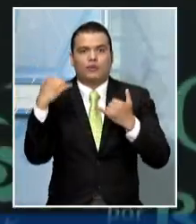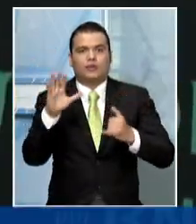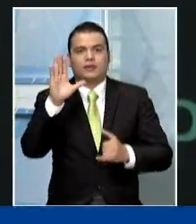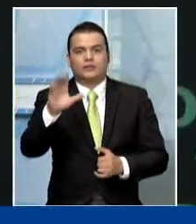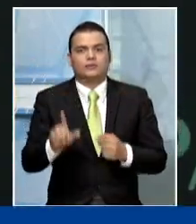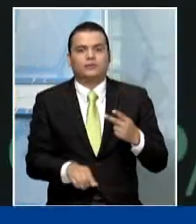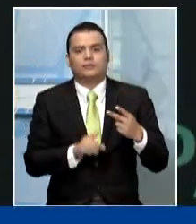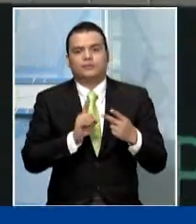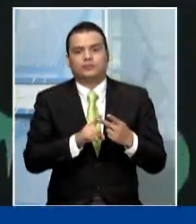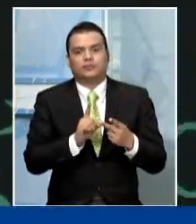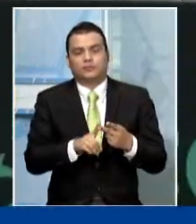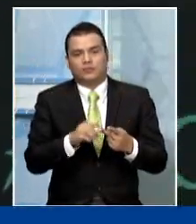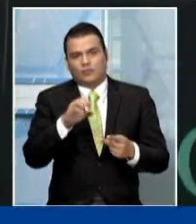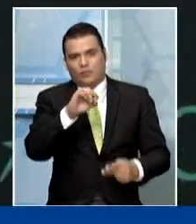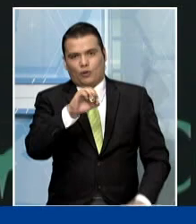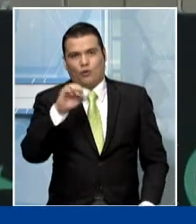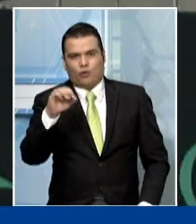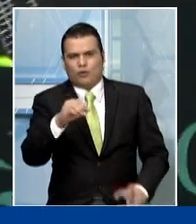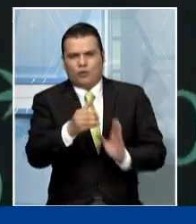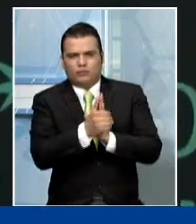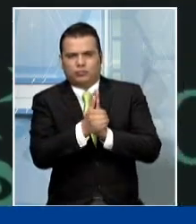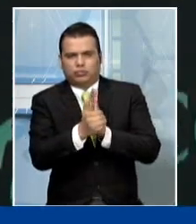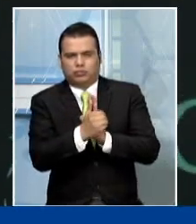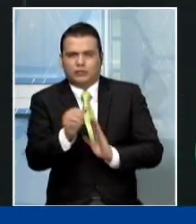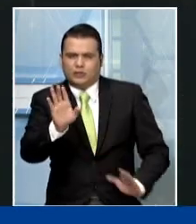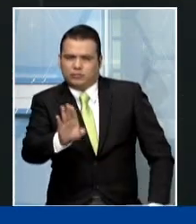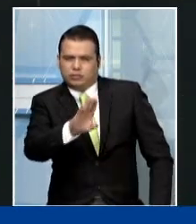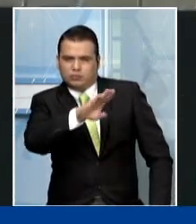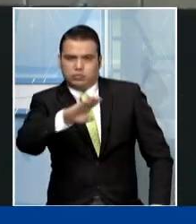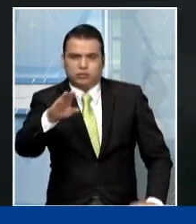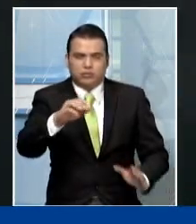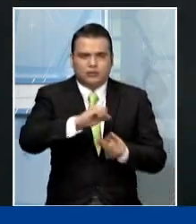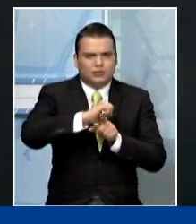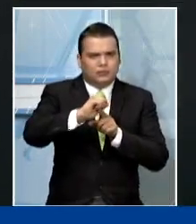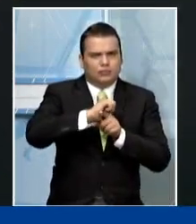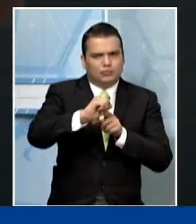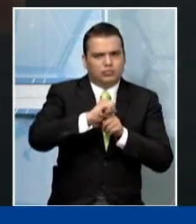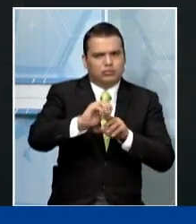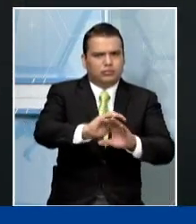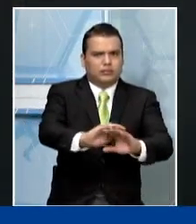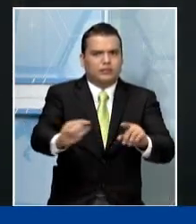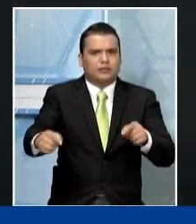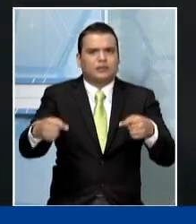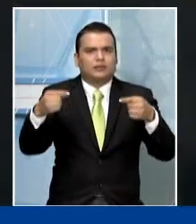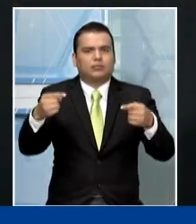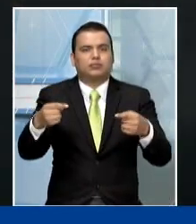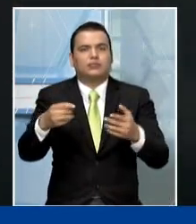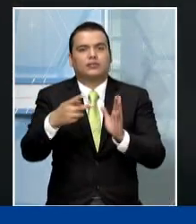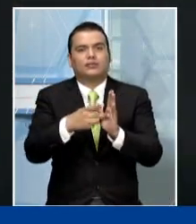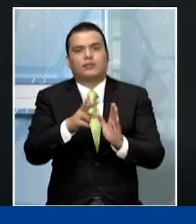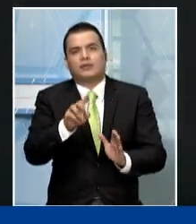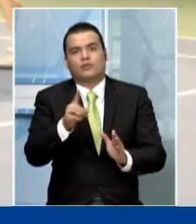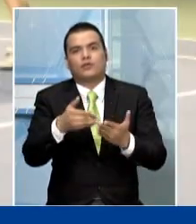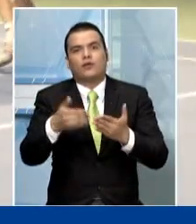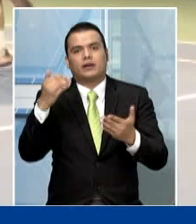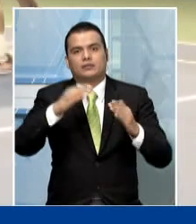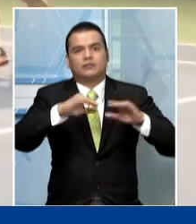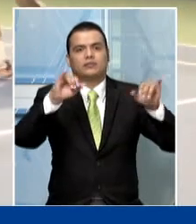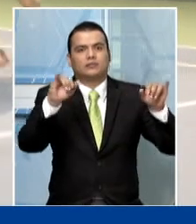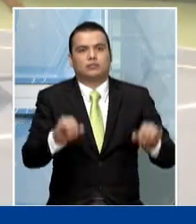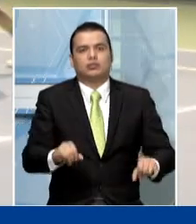los actuales número uno del ranking mundial de dobles ya trabajan en la burbuja del primer grand slam del año luego del aislamiento obligatorio